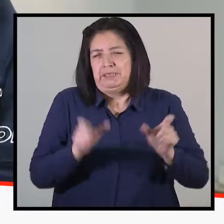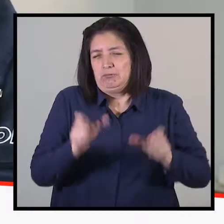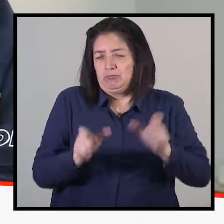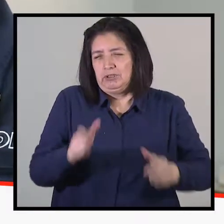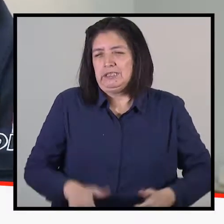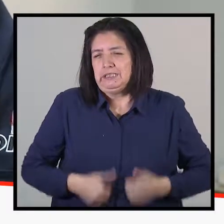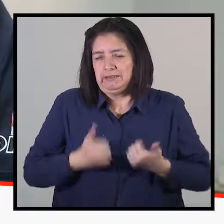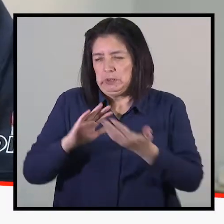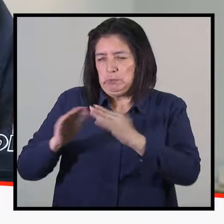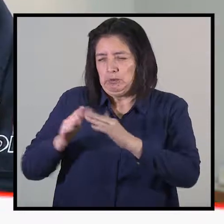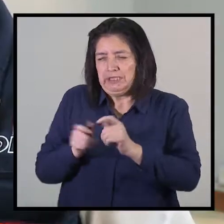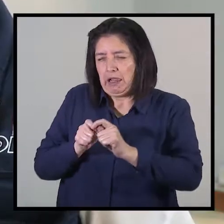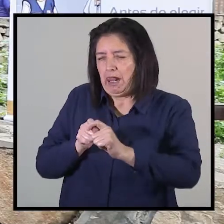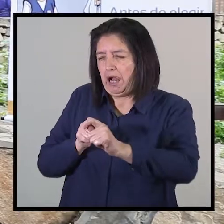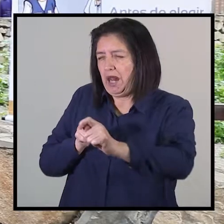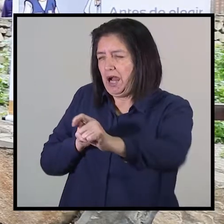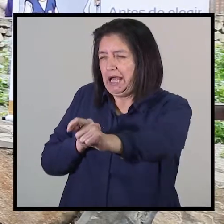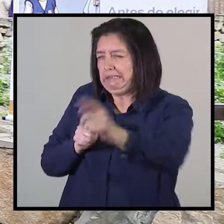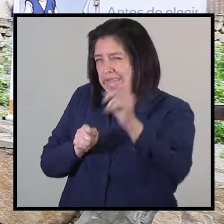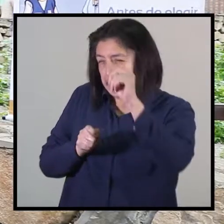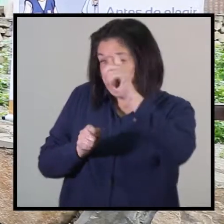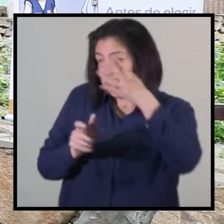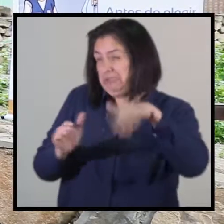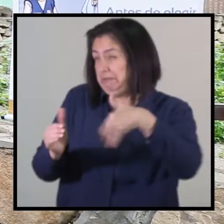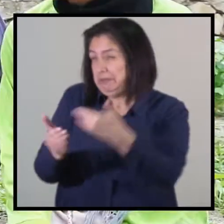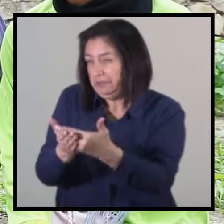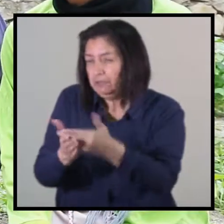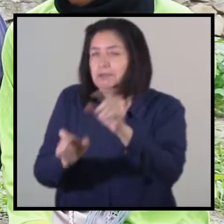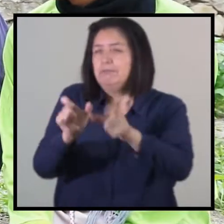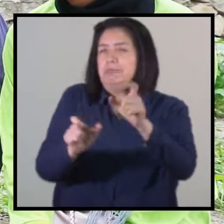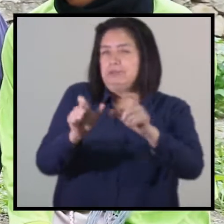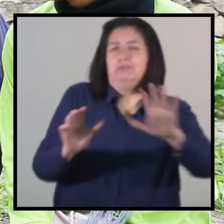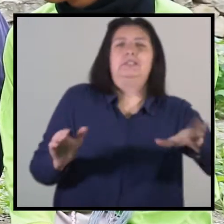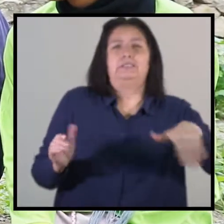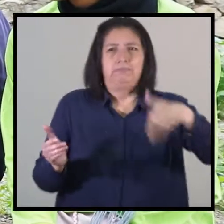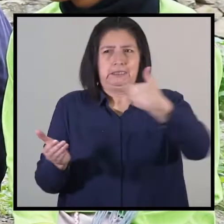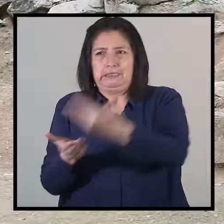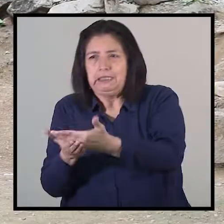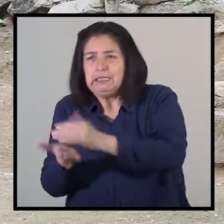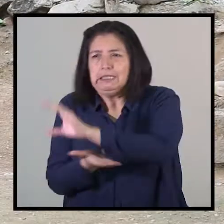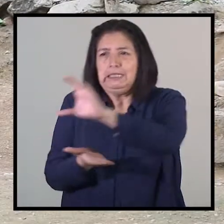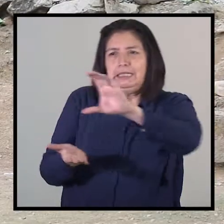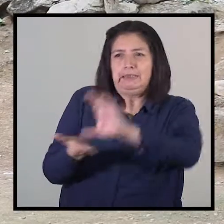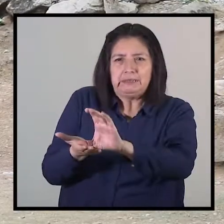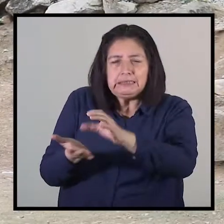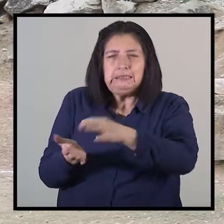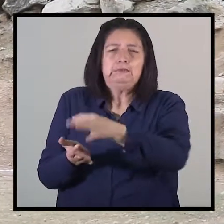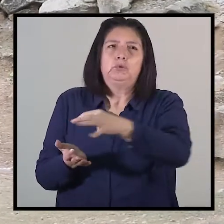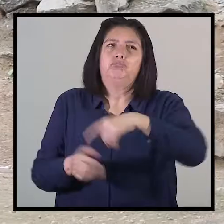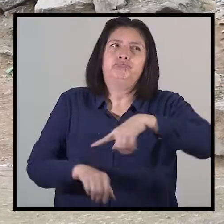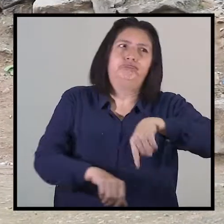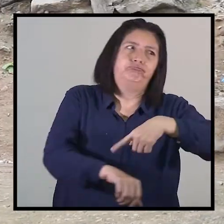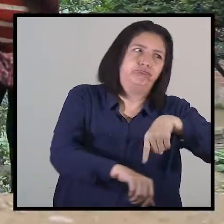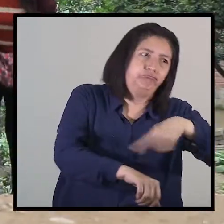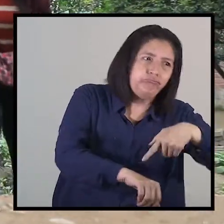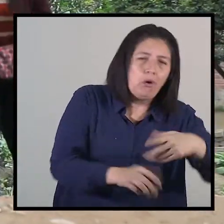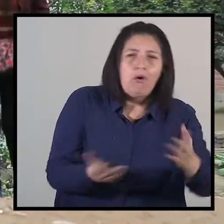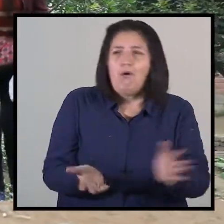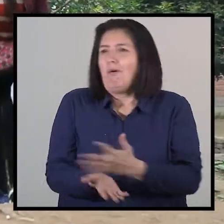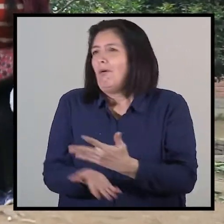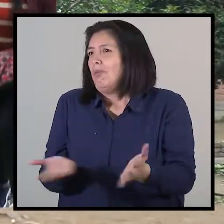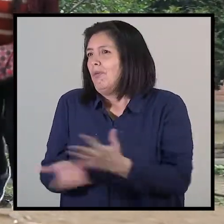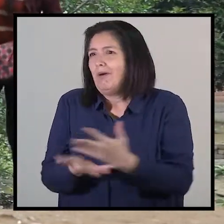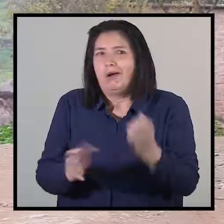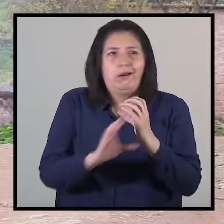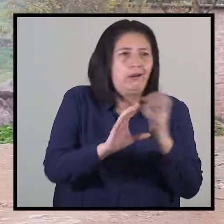habiten en lugares de difícil acceso. Personas que para trasladarse a la capital de su distrito les demora horas o no hay los